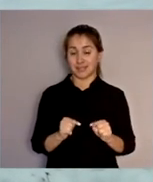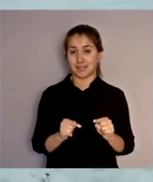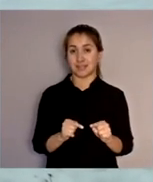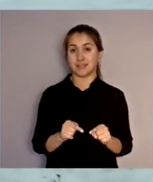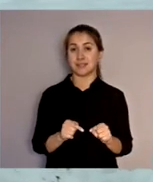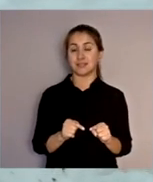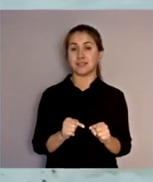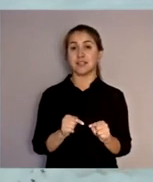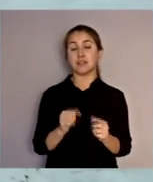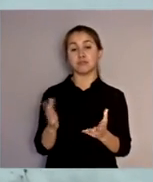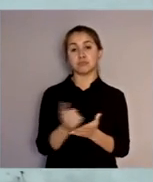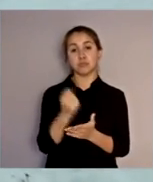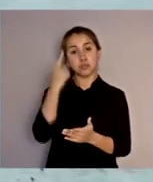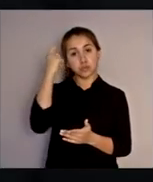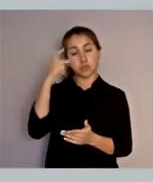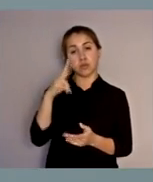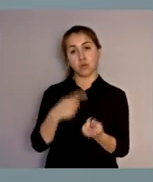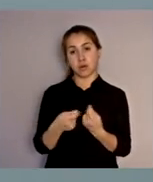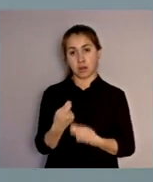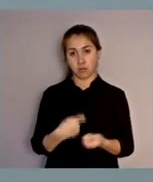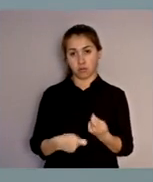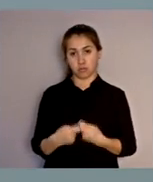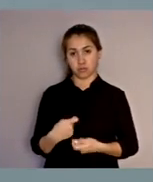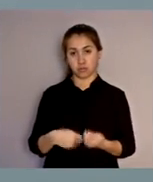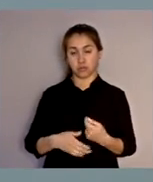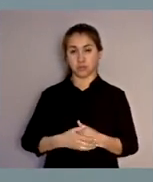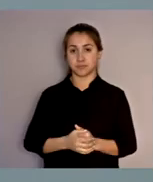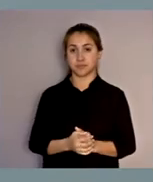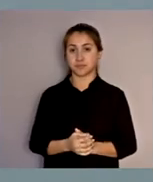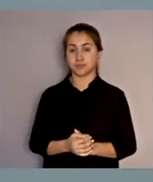Y este está más cerca de un sueño que de un negocio.